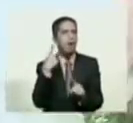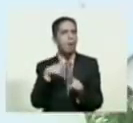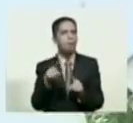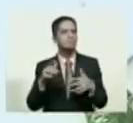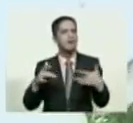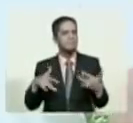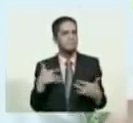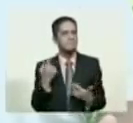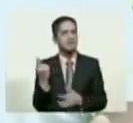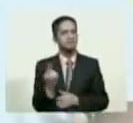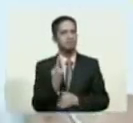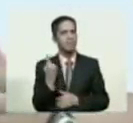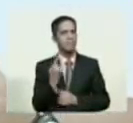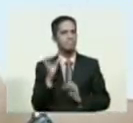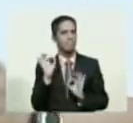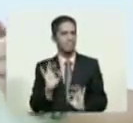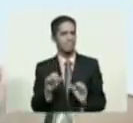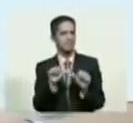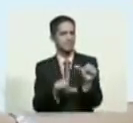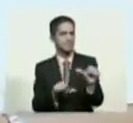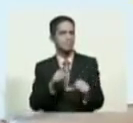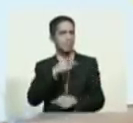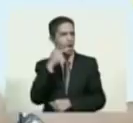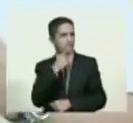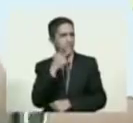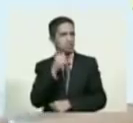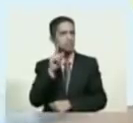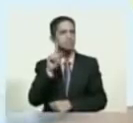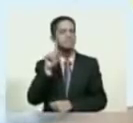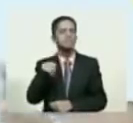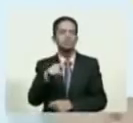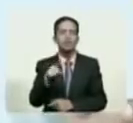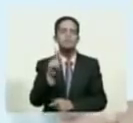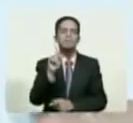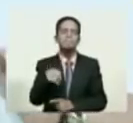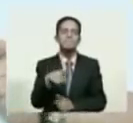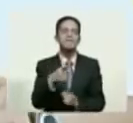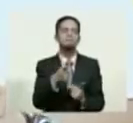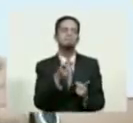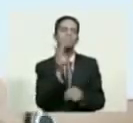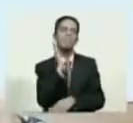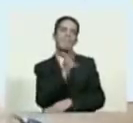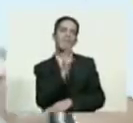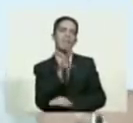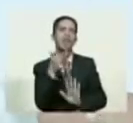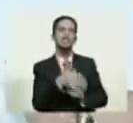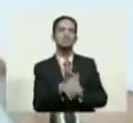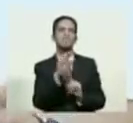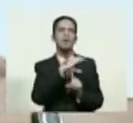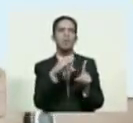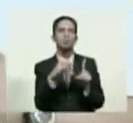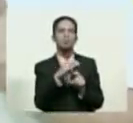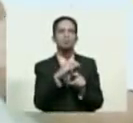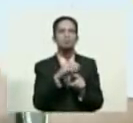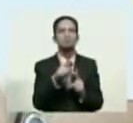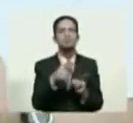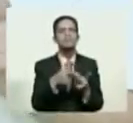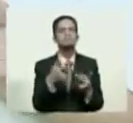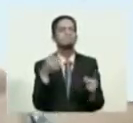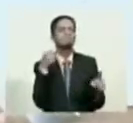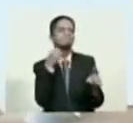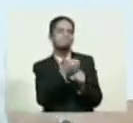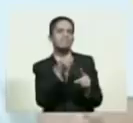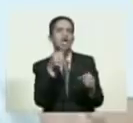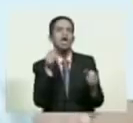solo tienen que ver con el discurso político, sino talleres relacionados a la cultura, donde se han tratado temas vitales, la lucha contra el